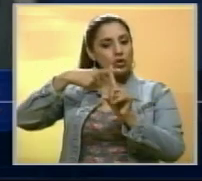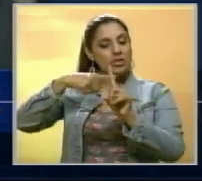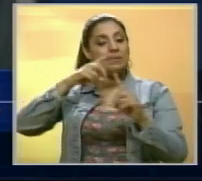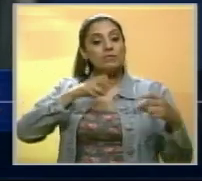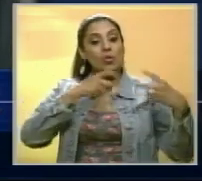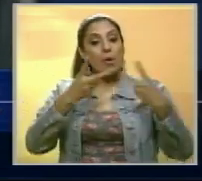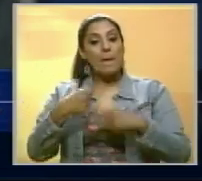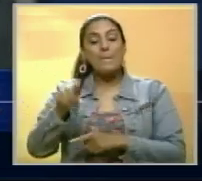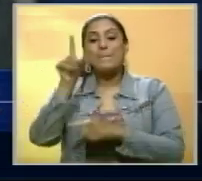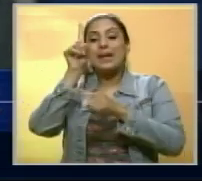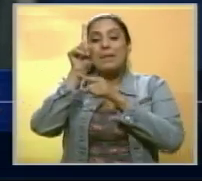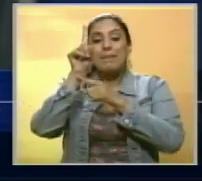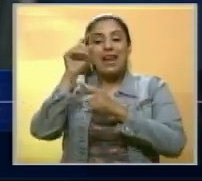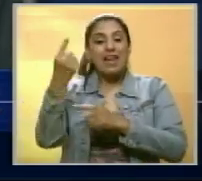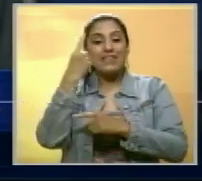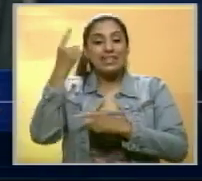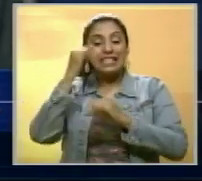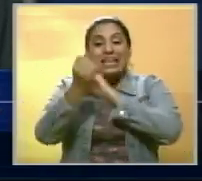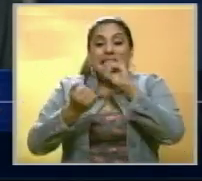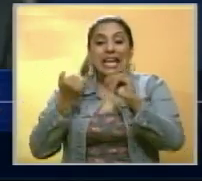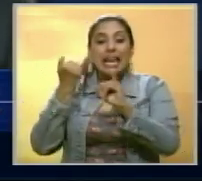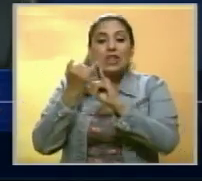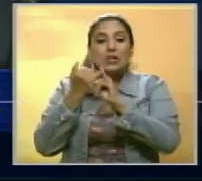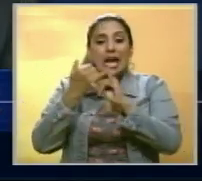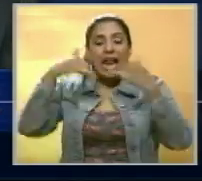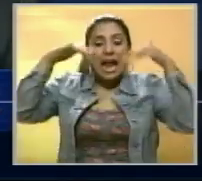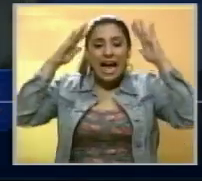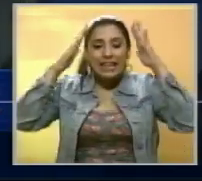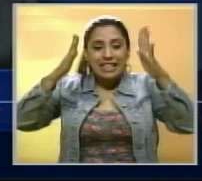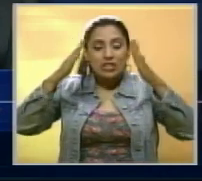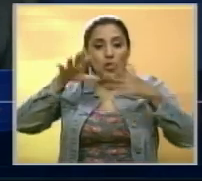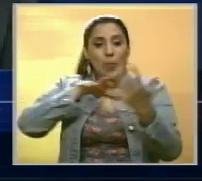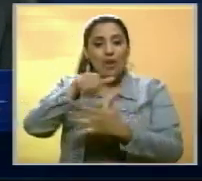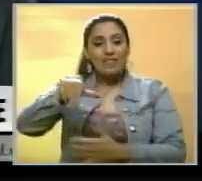que sea la primera vez que se analiza a nivel internacional